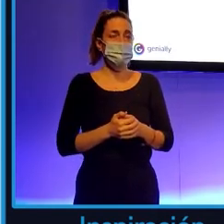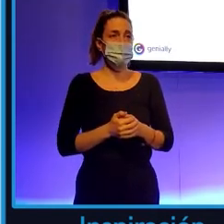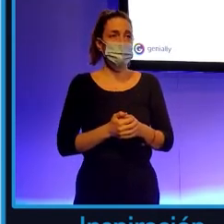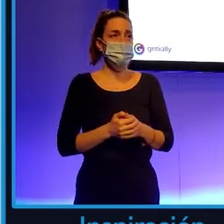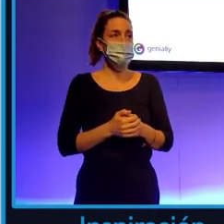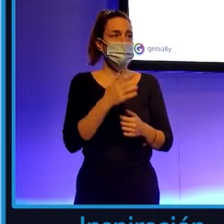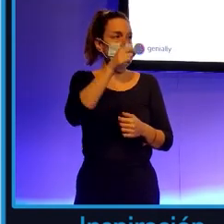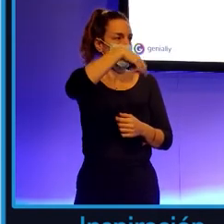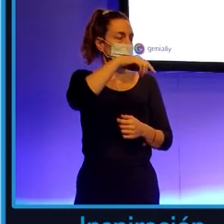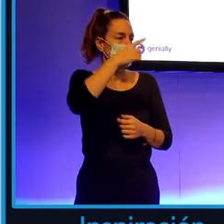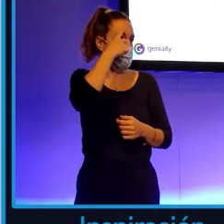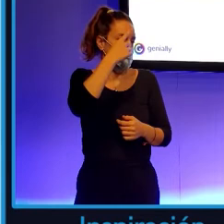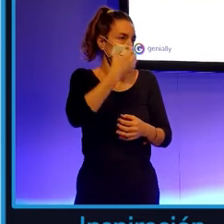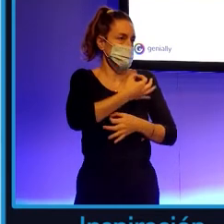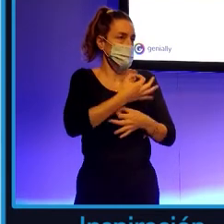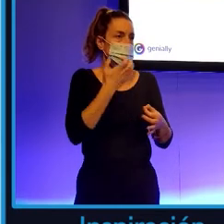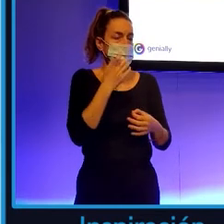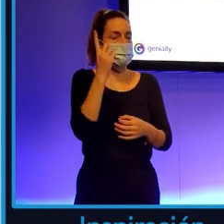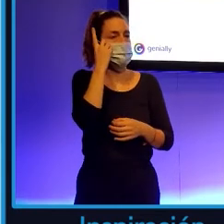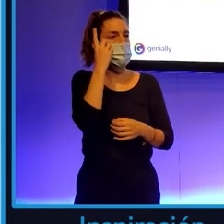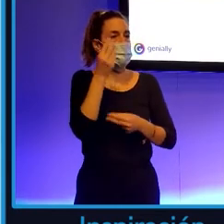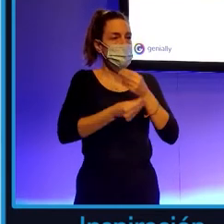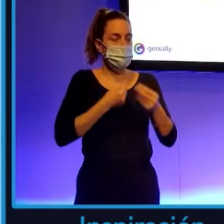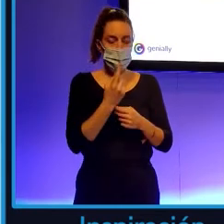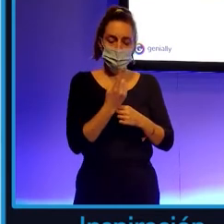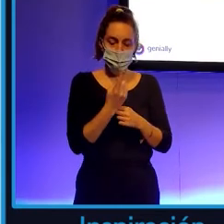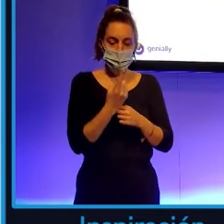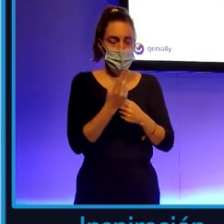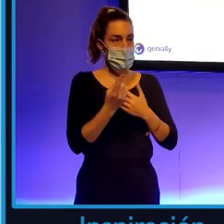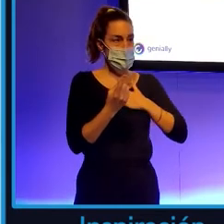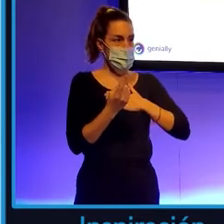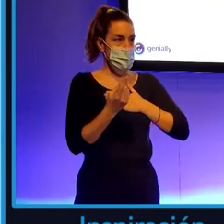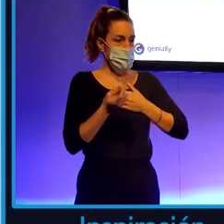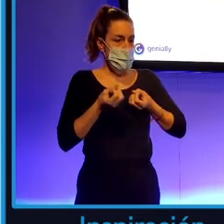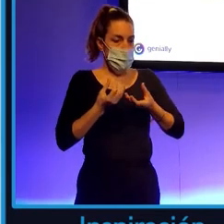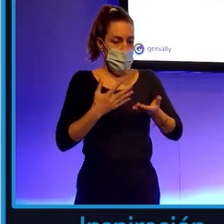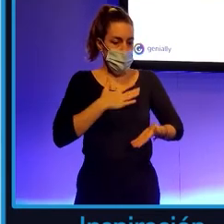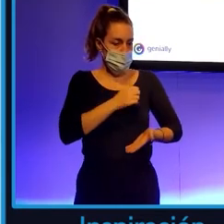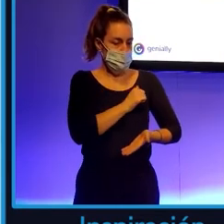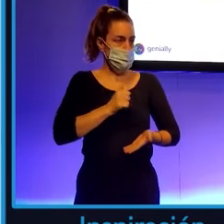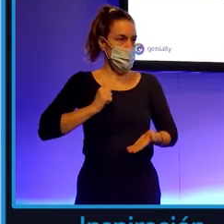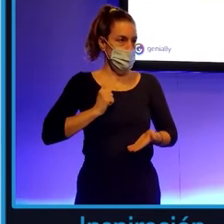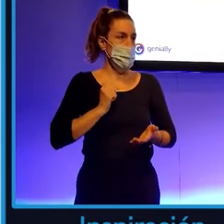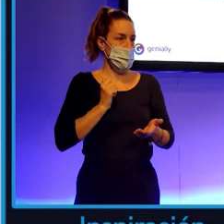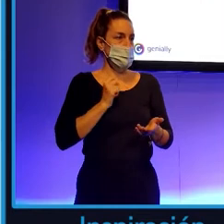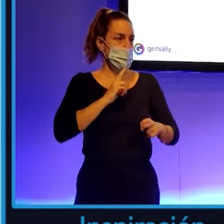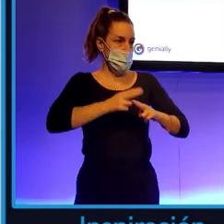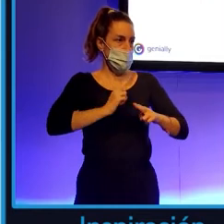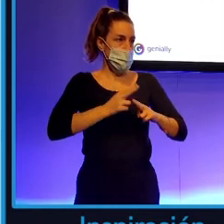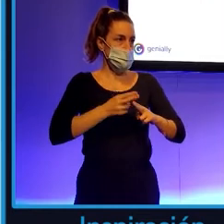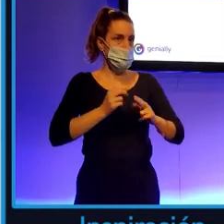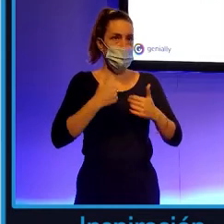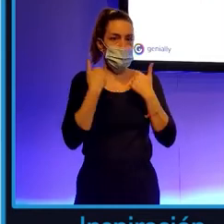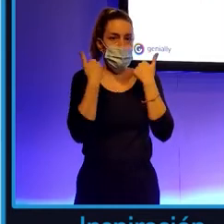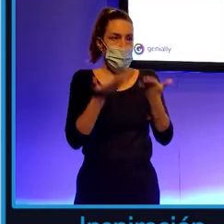perfectamente que cuando están utilizando vuestros móviles están regalando vuestra información están generando datos constantemente y